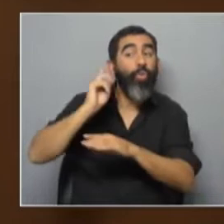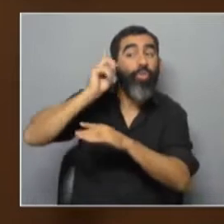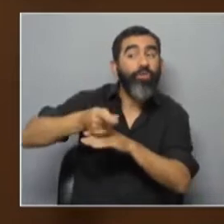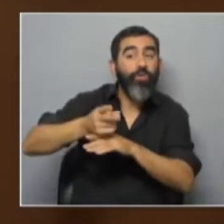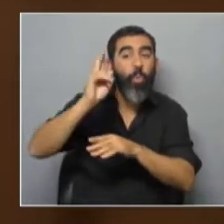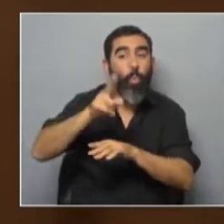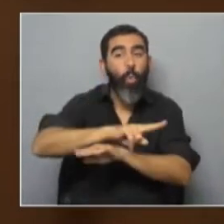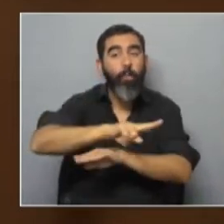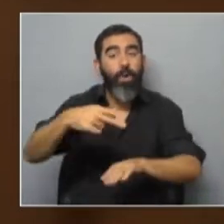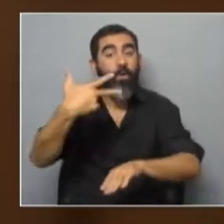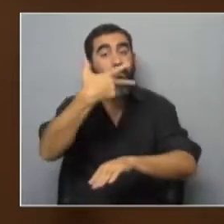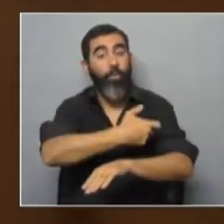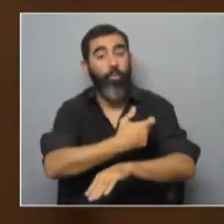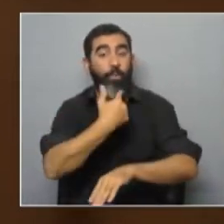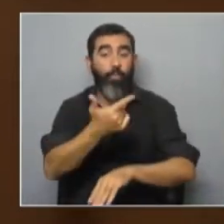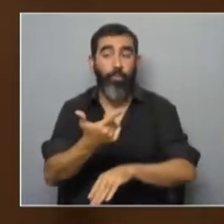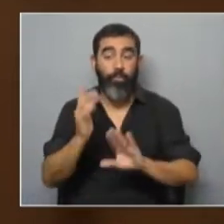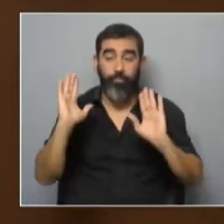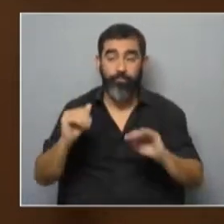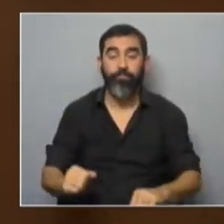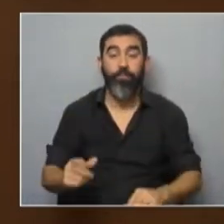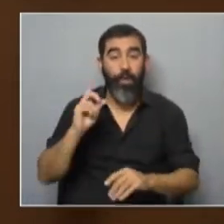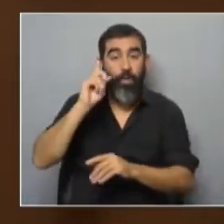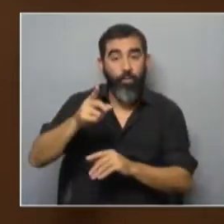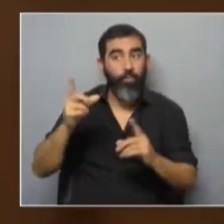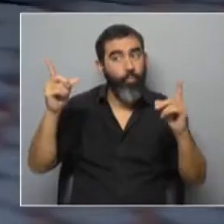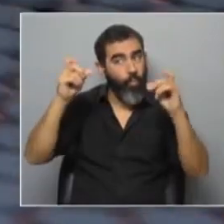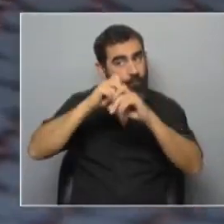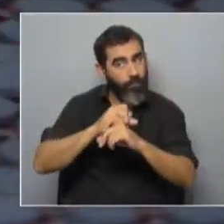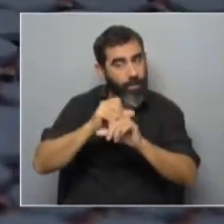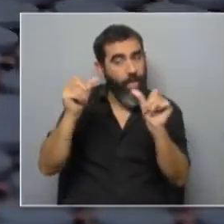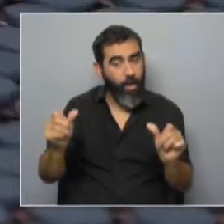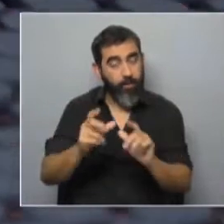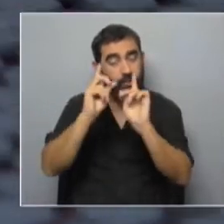decisión de dejar de vacunar contra polio, que es una decisión muy difícil de tomar.